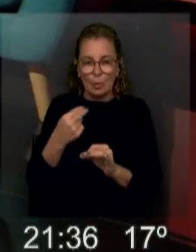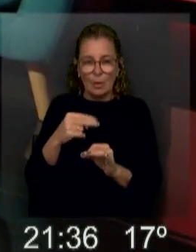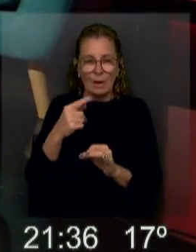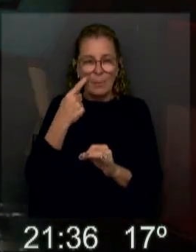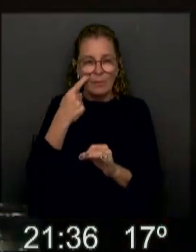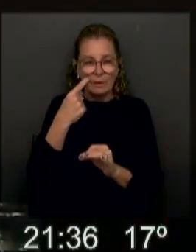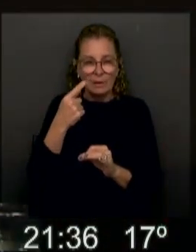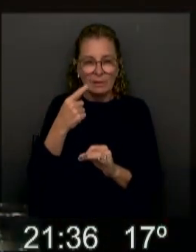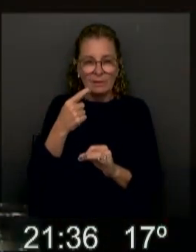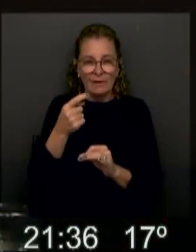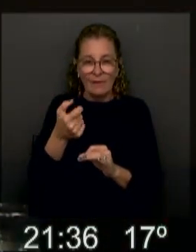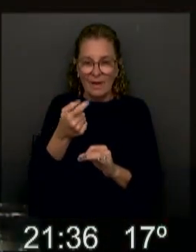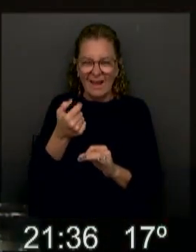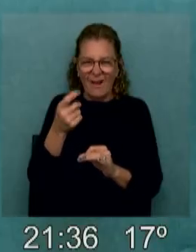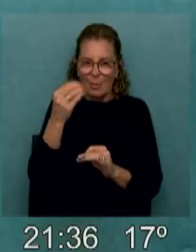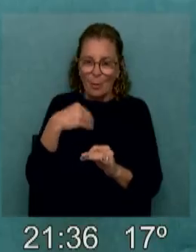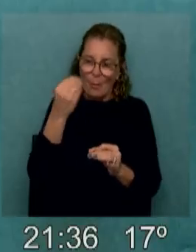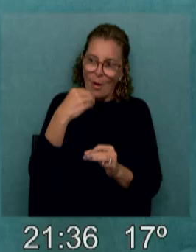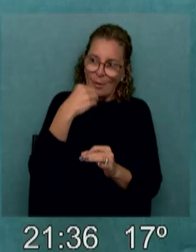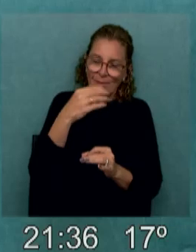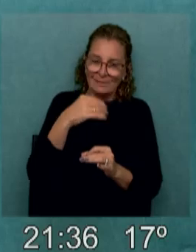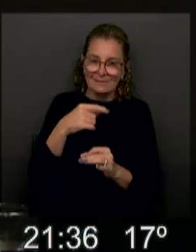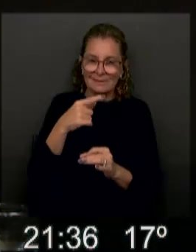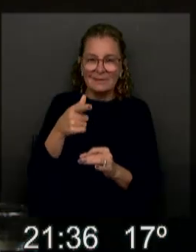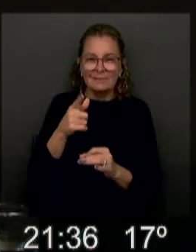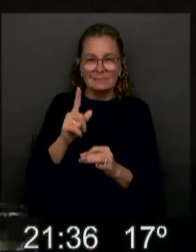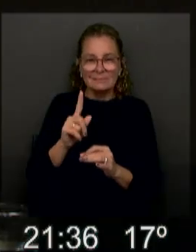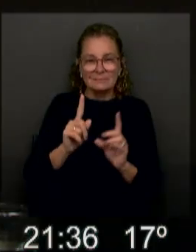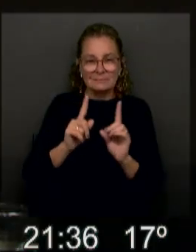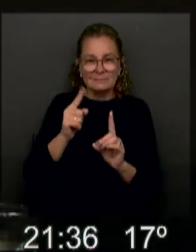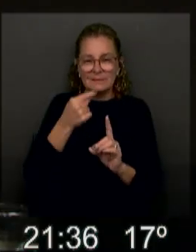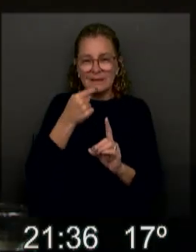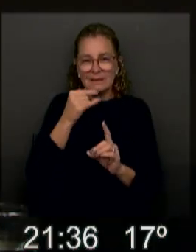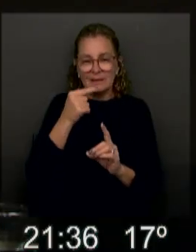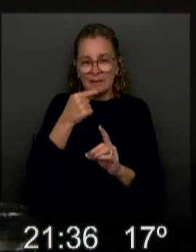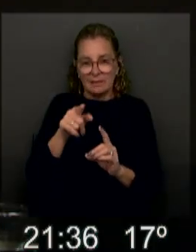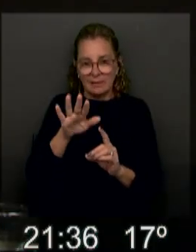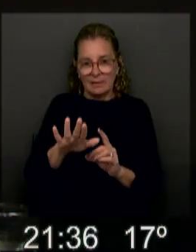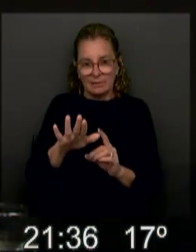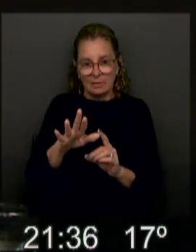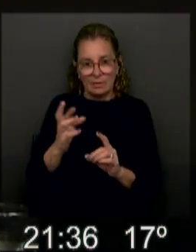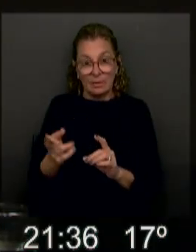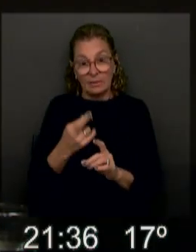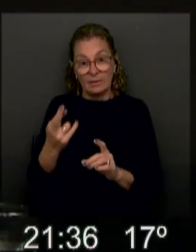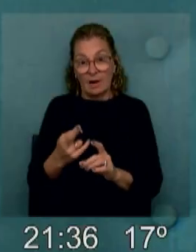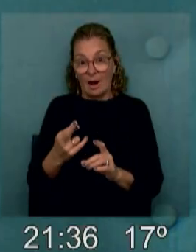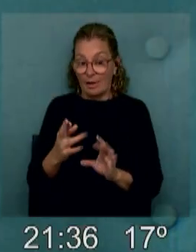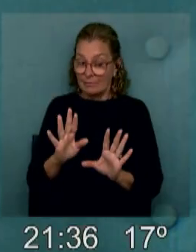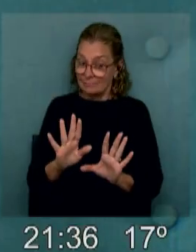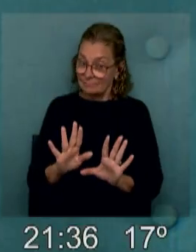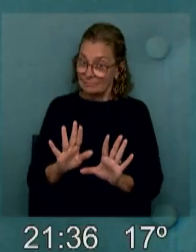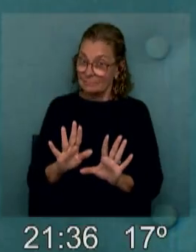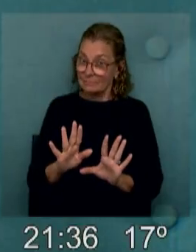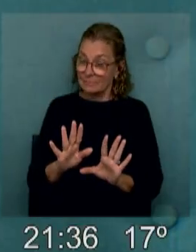meter arveja, yo qué sé, nunca lo probé, meterle. Pero en un momento alguien tiene que decir, nos quedó rara la hamburguesa. Bueno, y ahora estamos